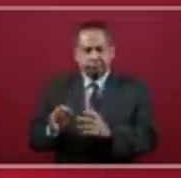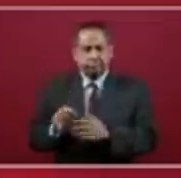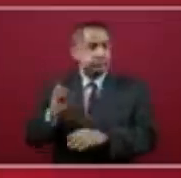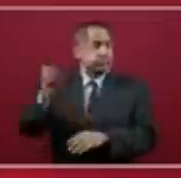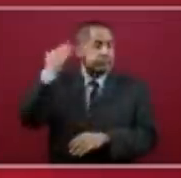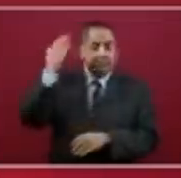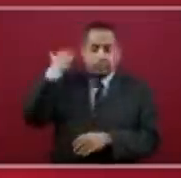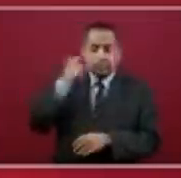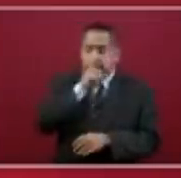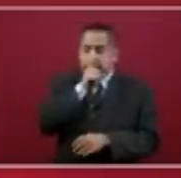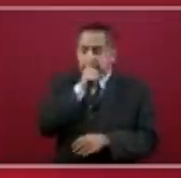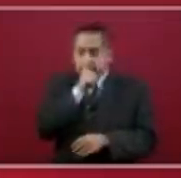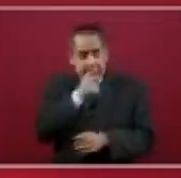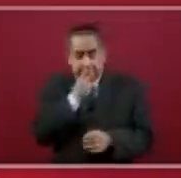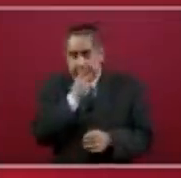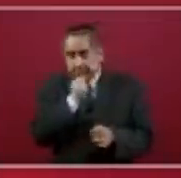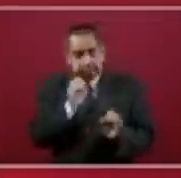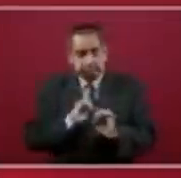abordaba.